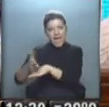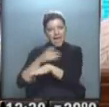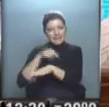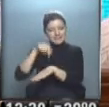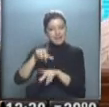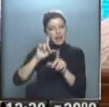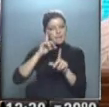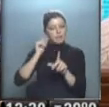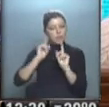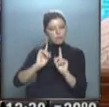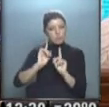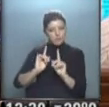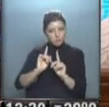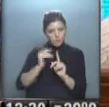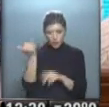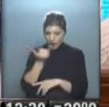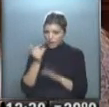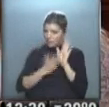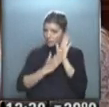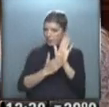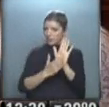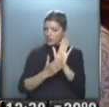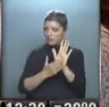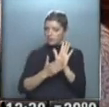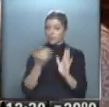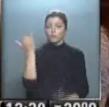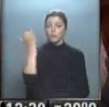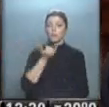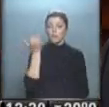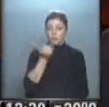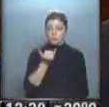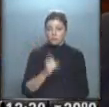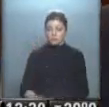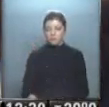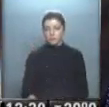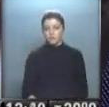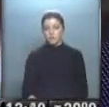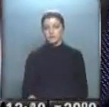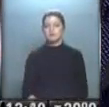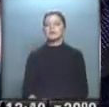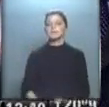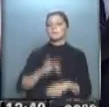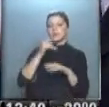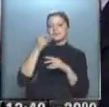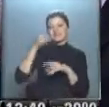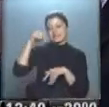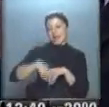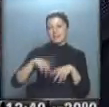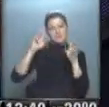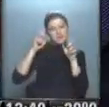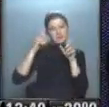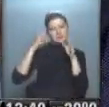fecha? Brinde los detalles pertinentes. Sí, si bien no es materia específica del juicio,